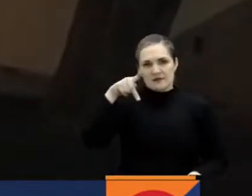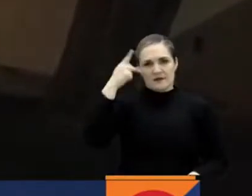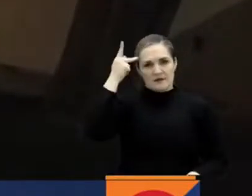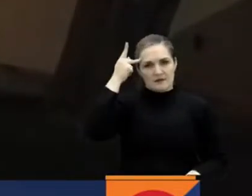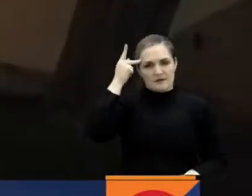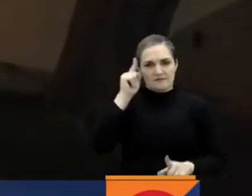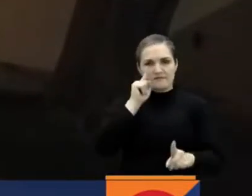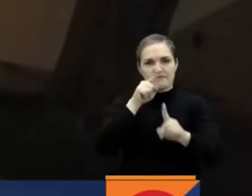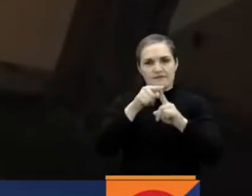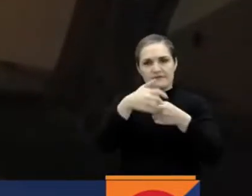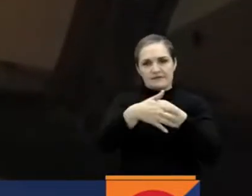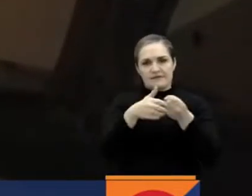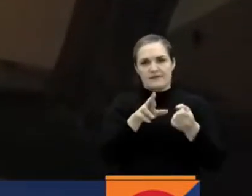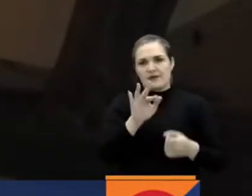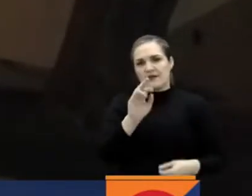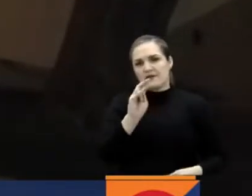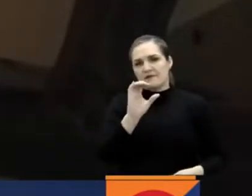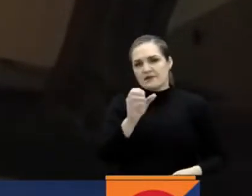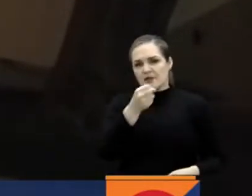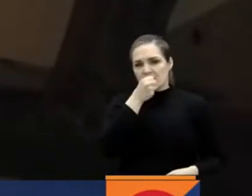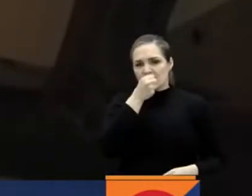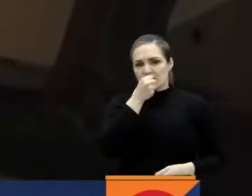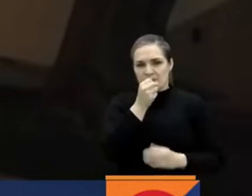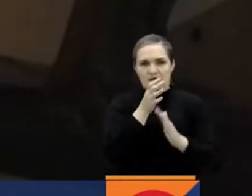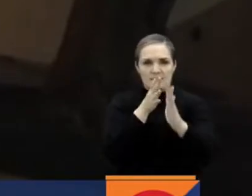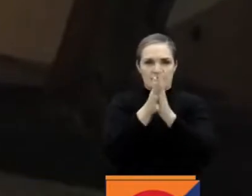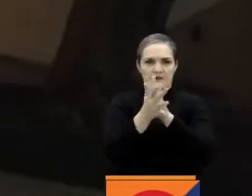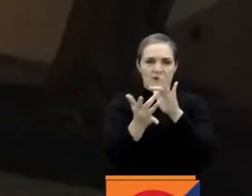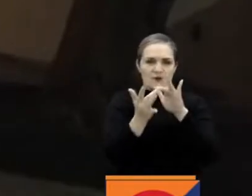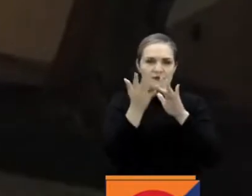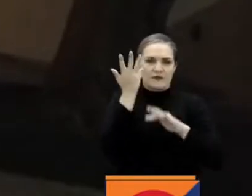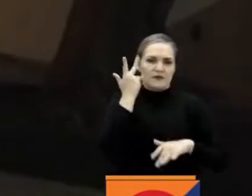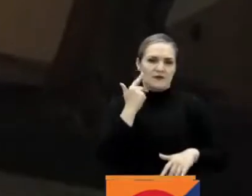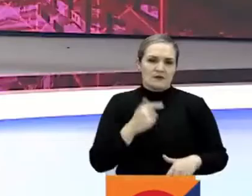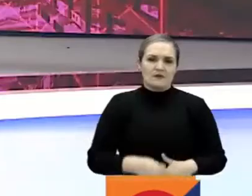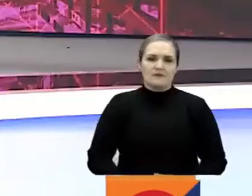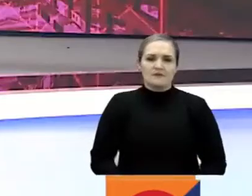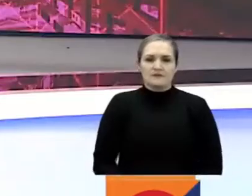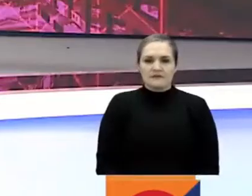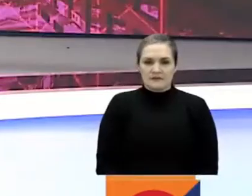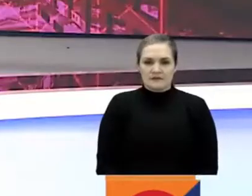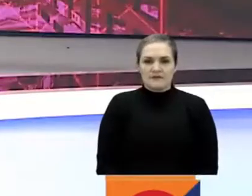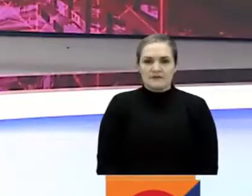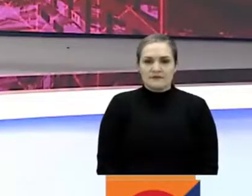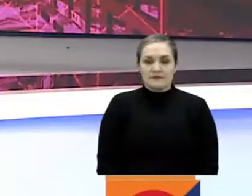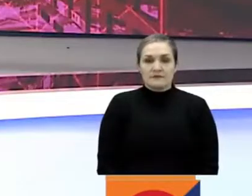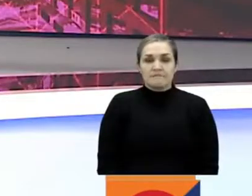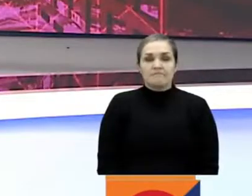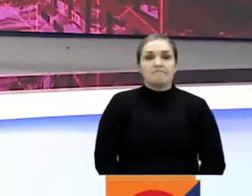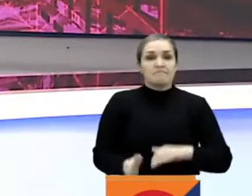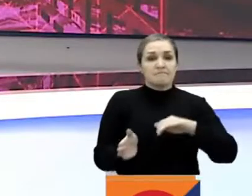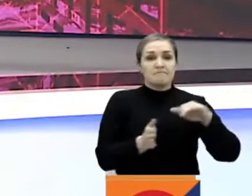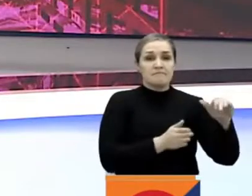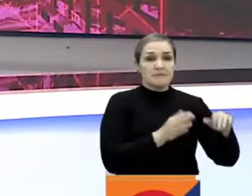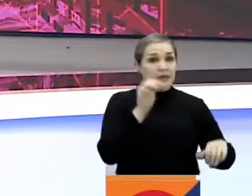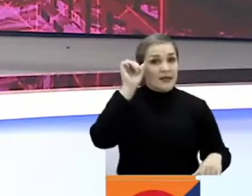para RTBC Noticias Conectados 24/7. Recordemos, el candidato Lula da